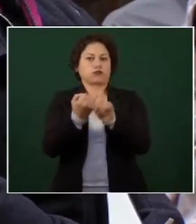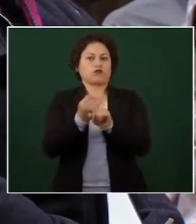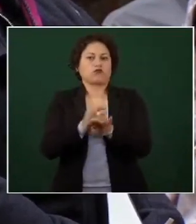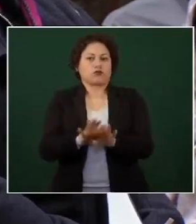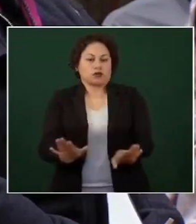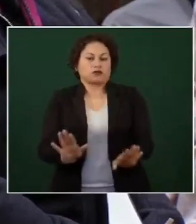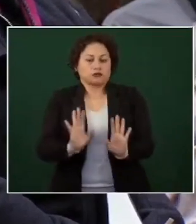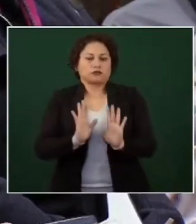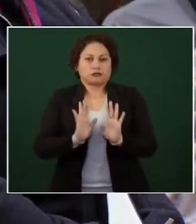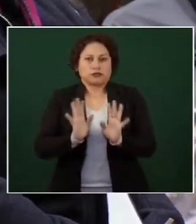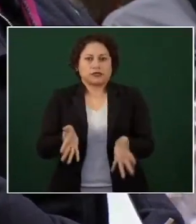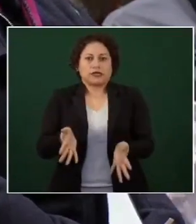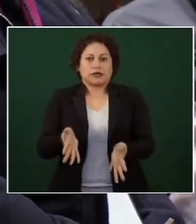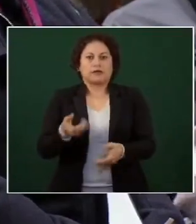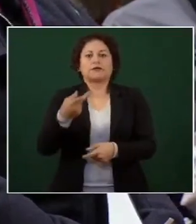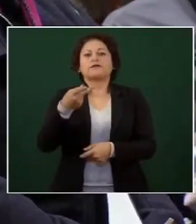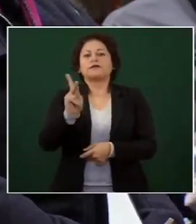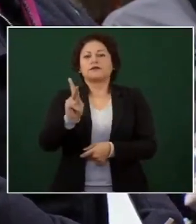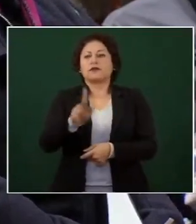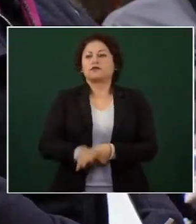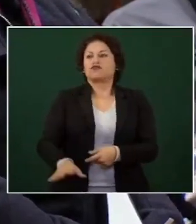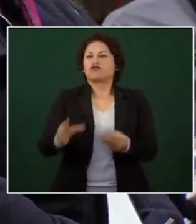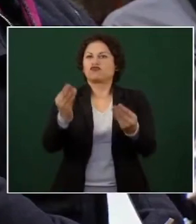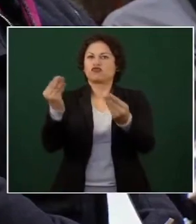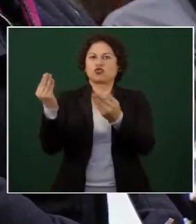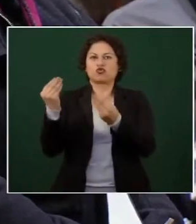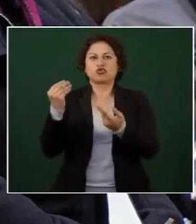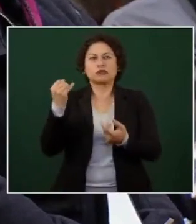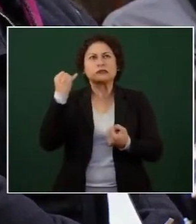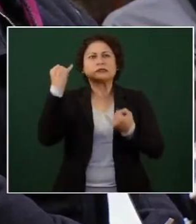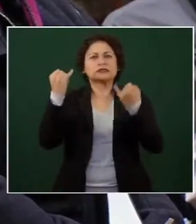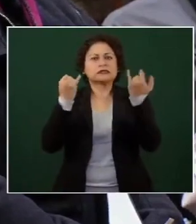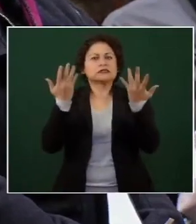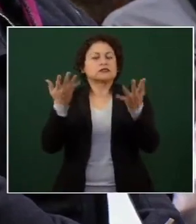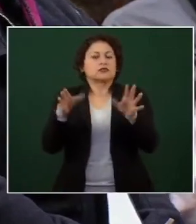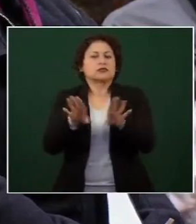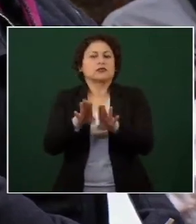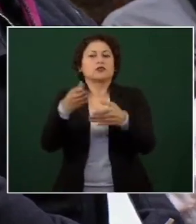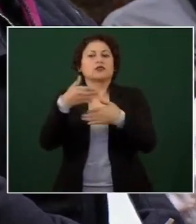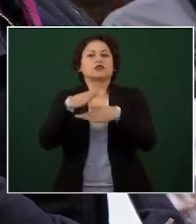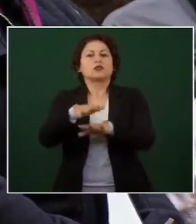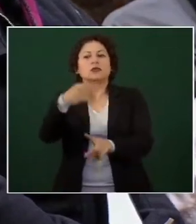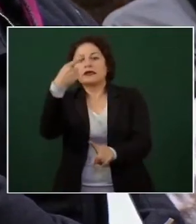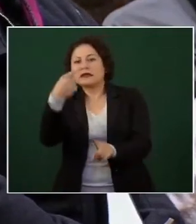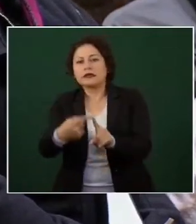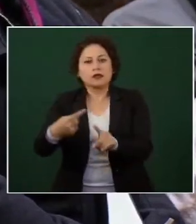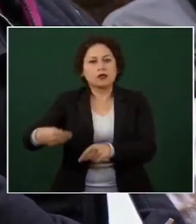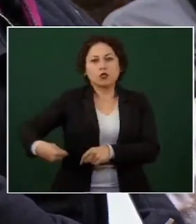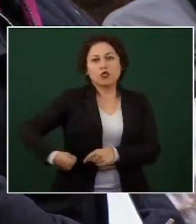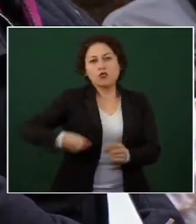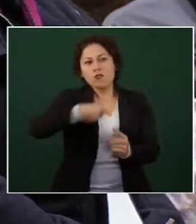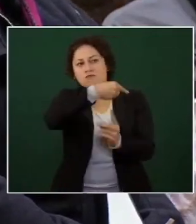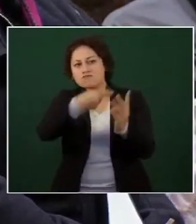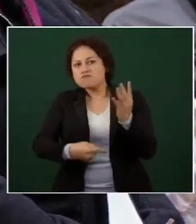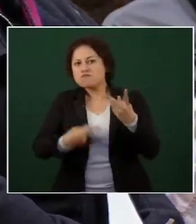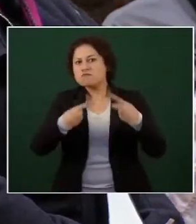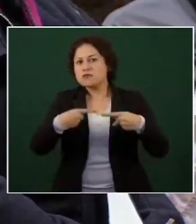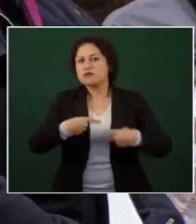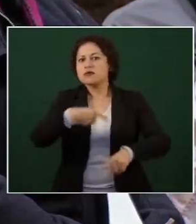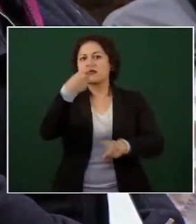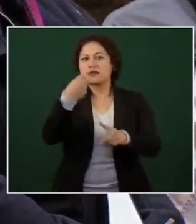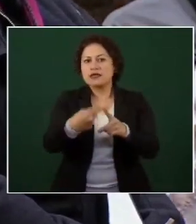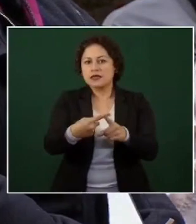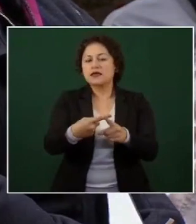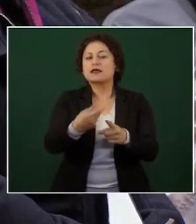aquí hay mucha expectativa respecto no solamente de los autores materiales, sino también